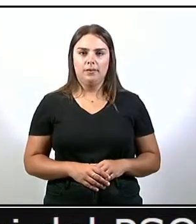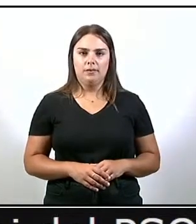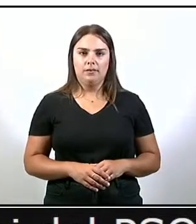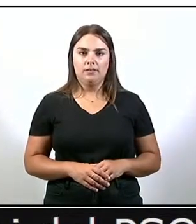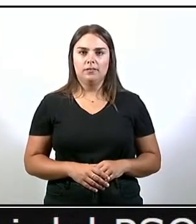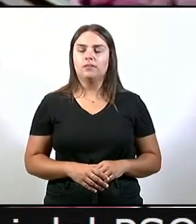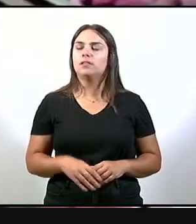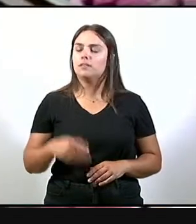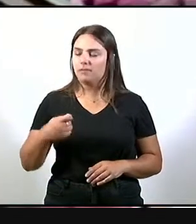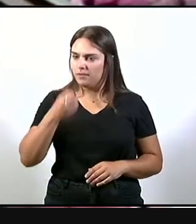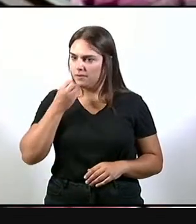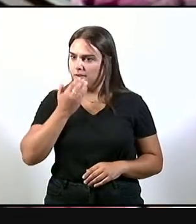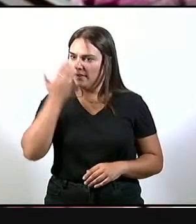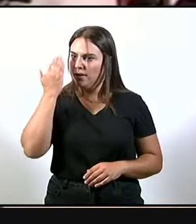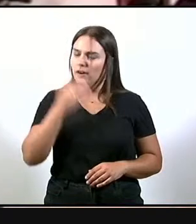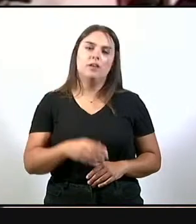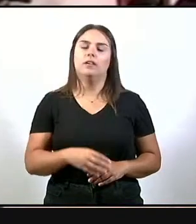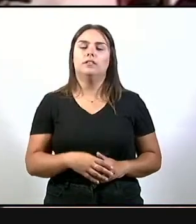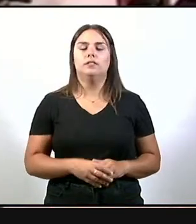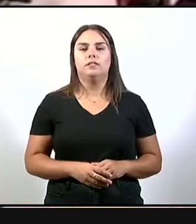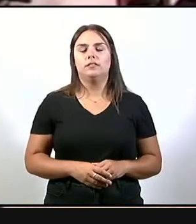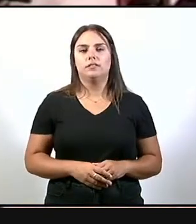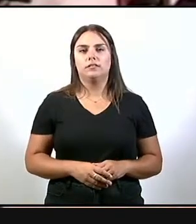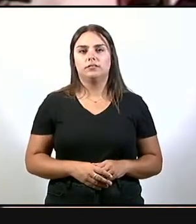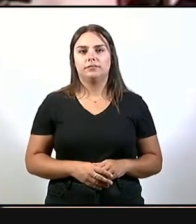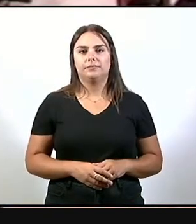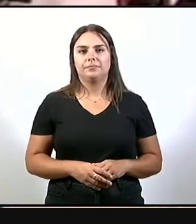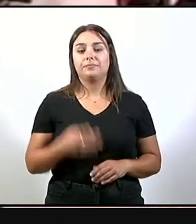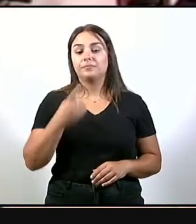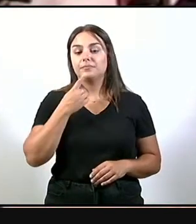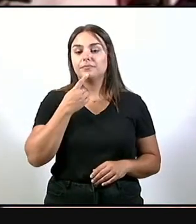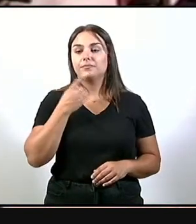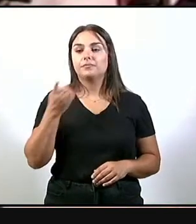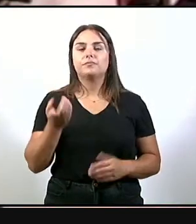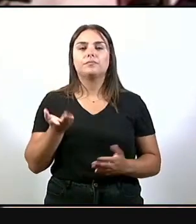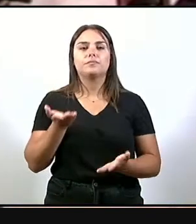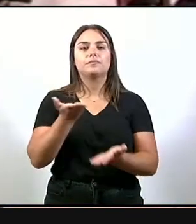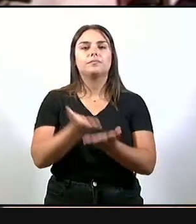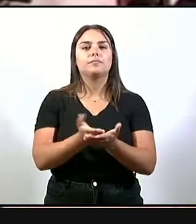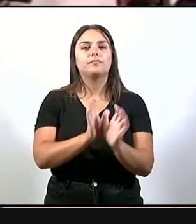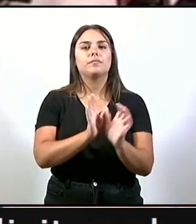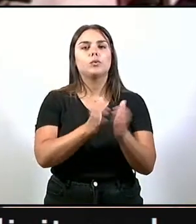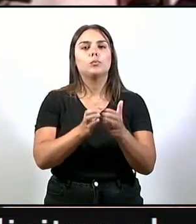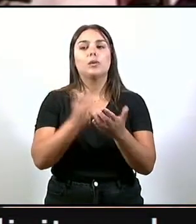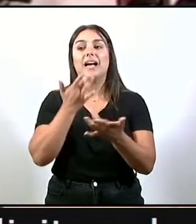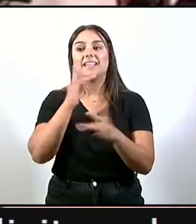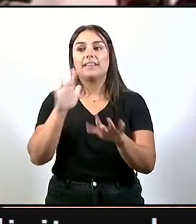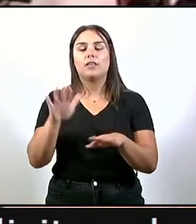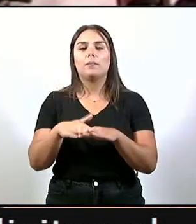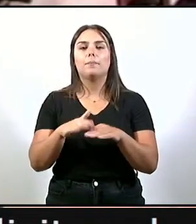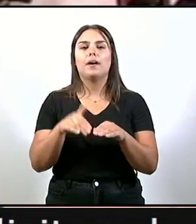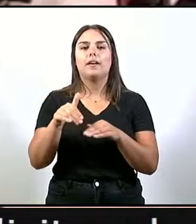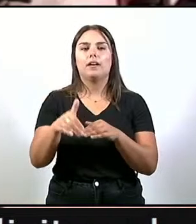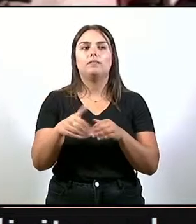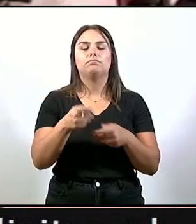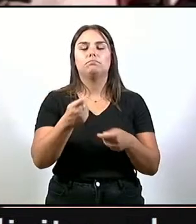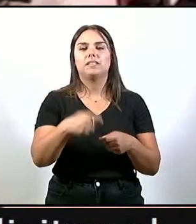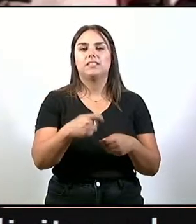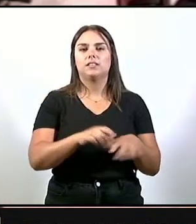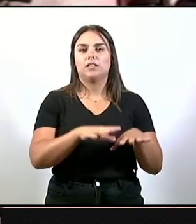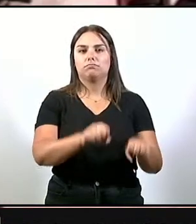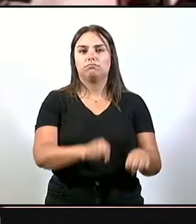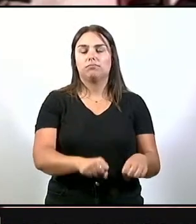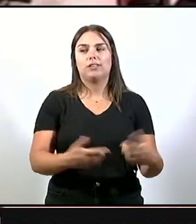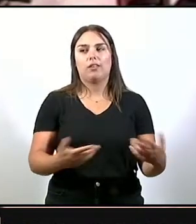Presidente, buenos días. Dice que va a solicitar al resto de grupos la abstención para su investidura como presidente. A